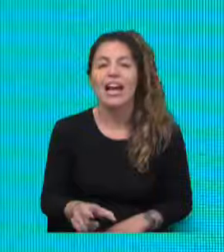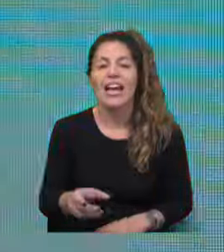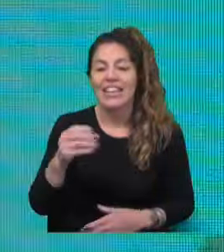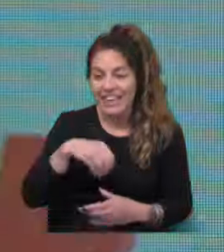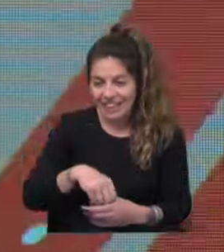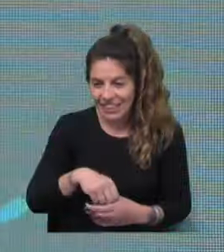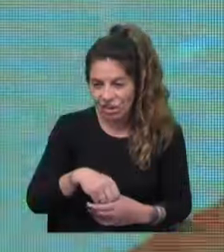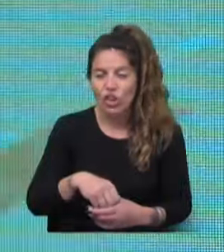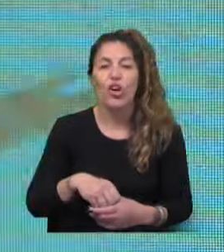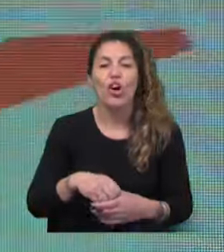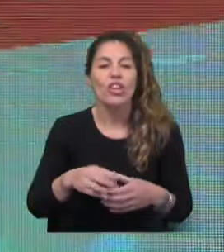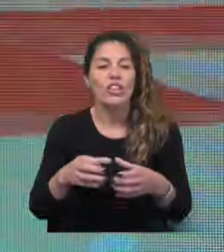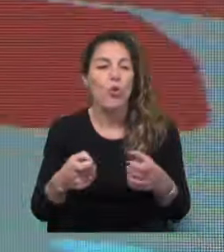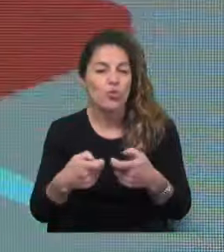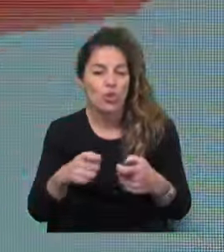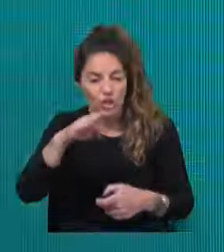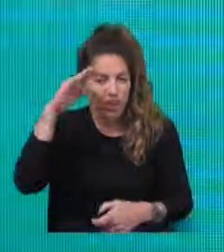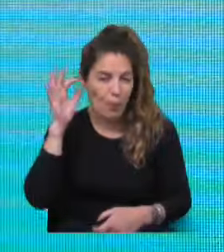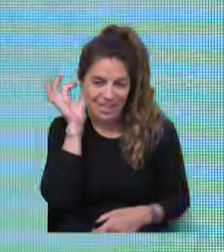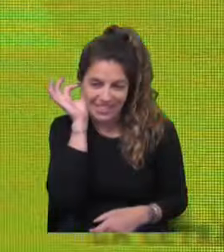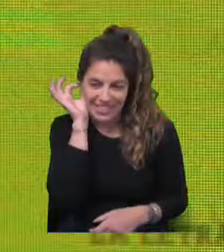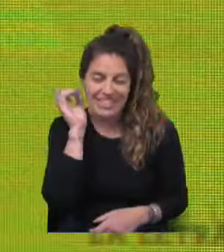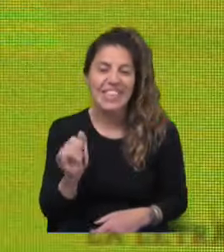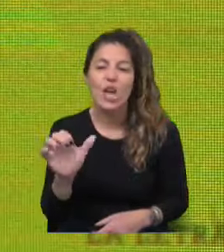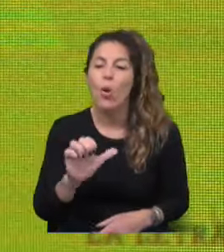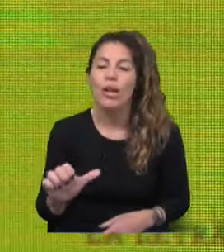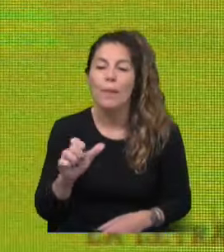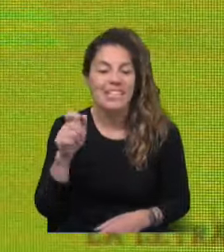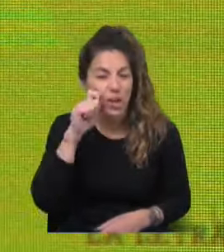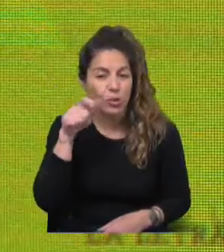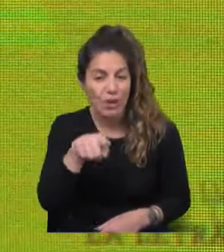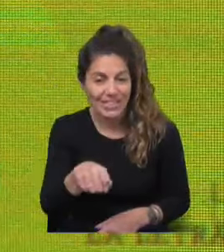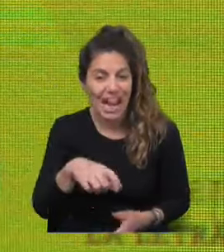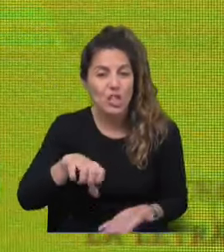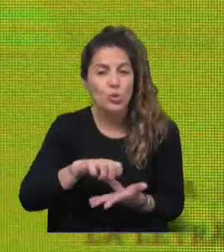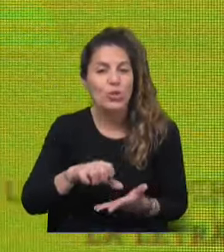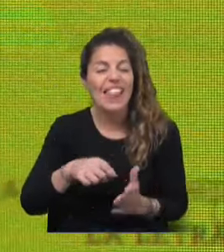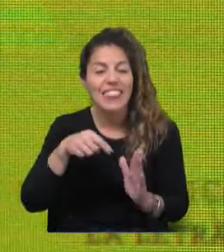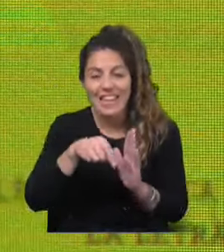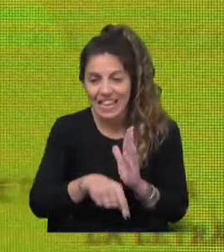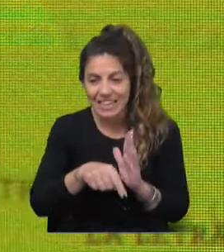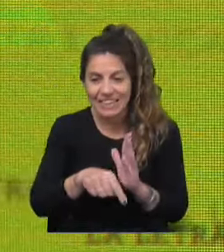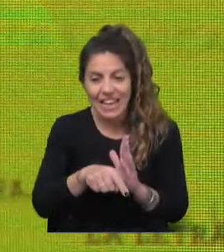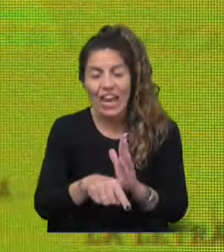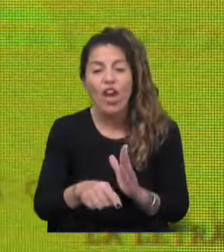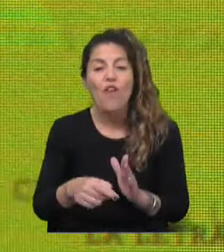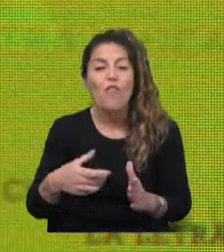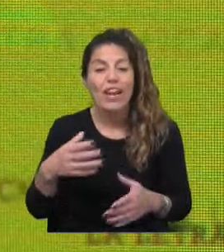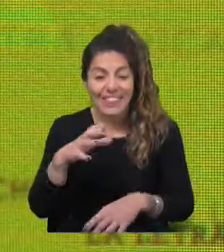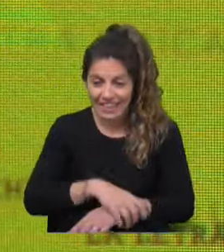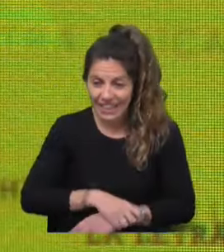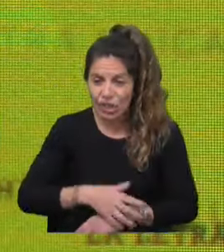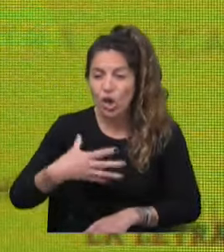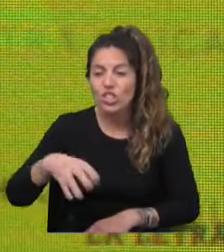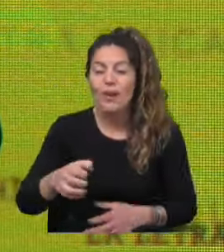operativo Ultranza, digamos, era un socio de Marcet, uh-huh, que tenía una empresa de turismo ahí en Ciudad del Este. Fue detenido, fue extraditado a Estados Unidos y